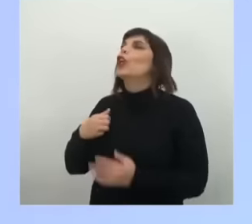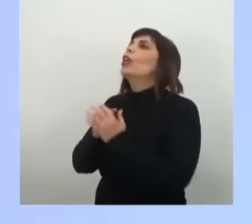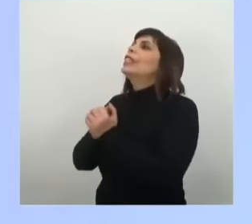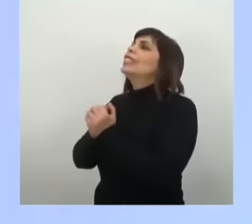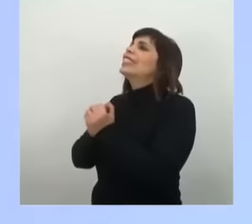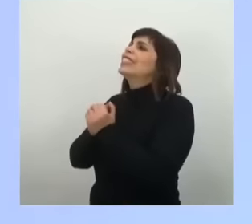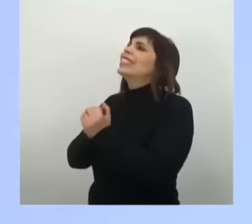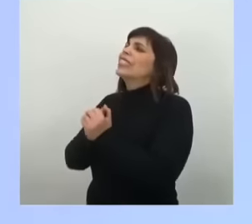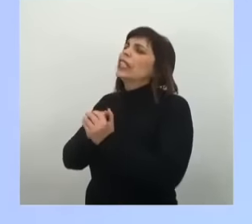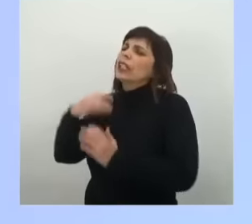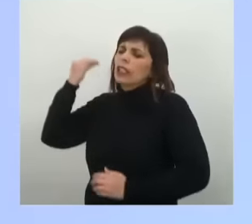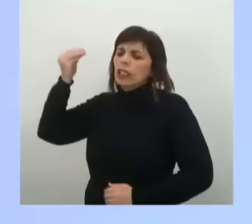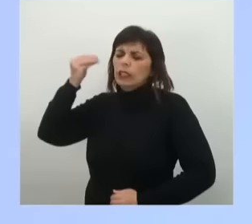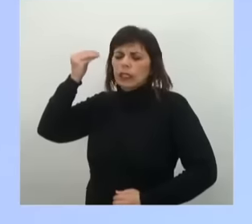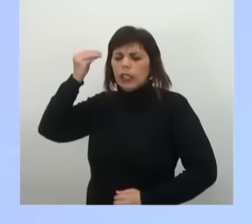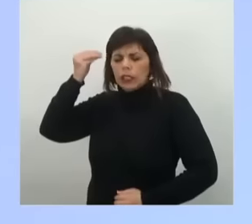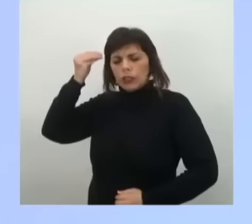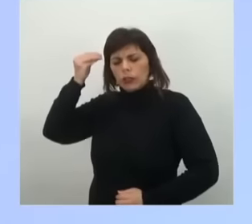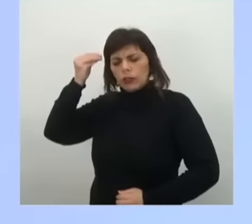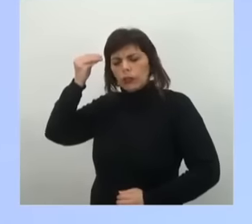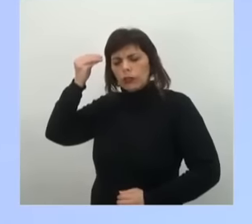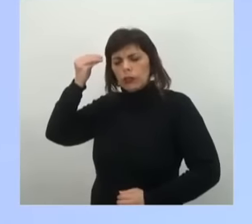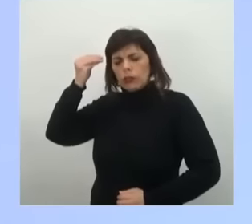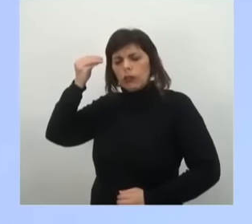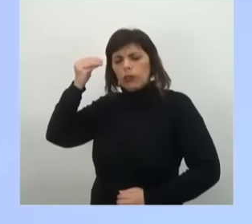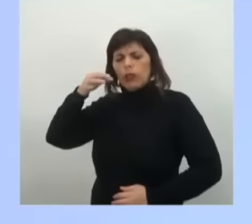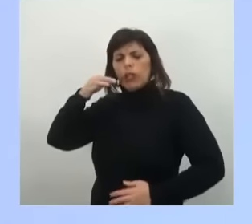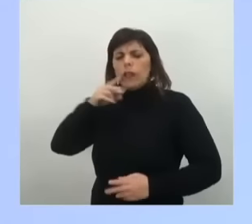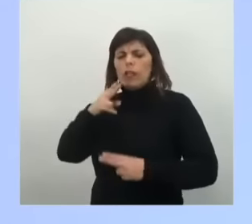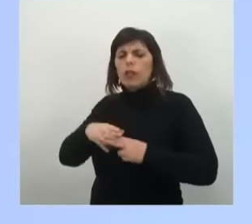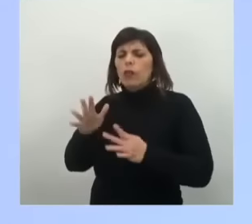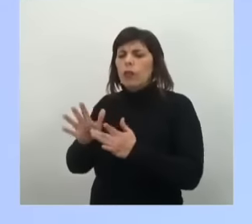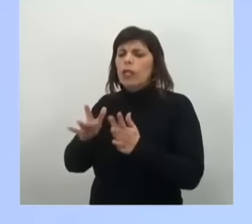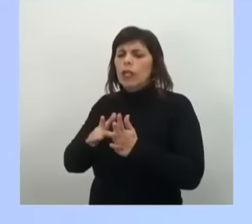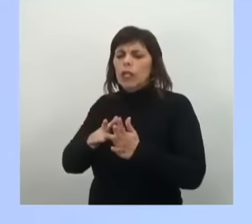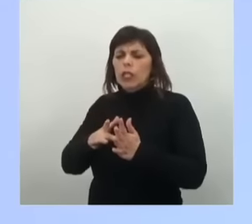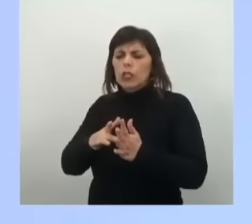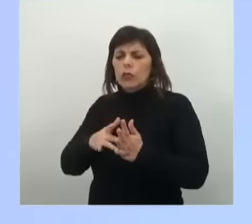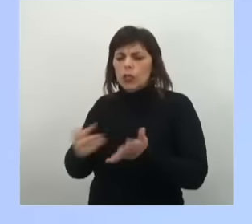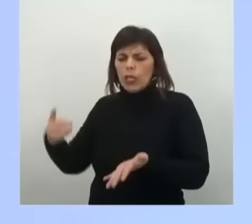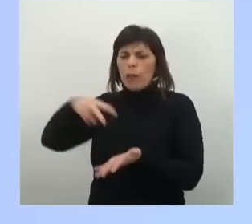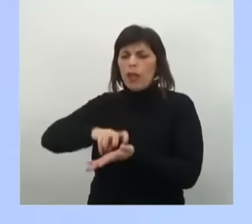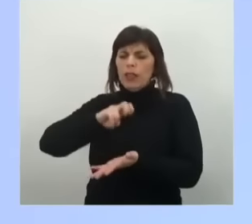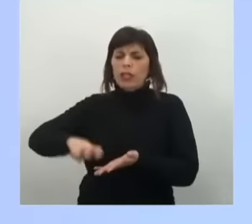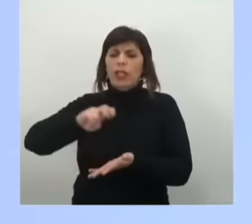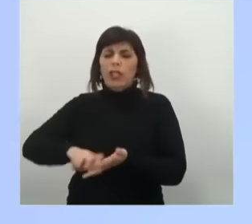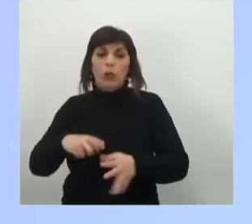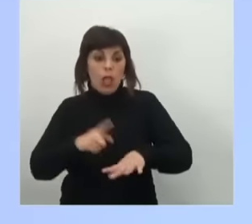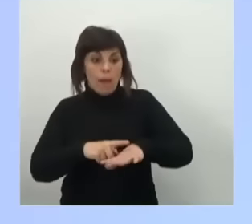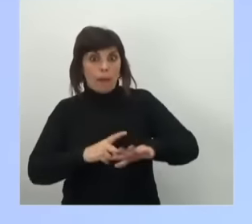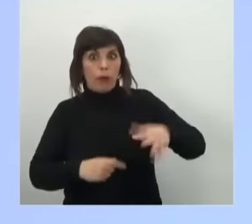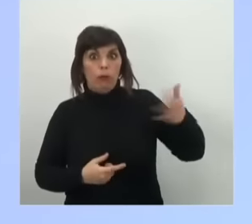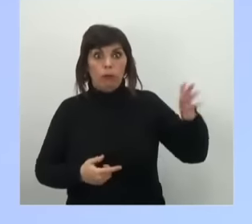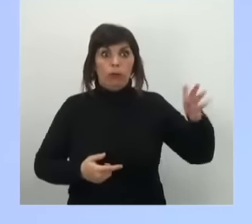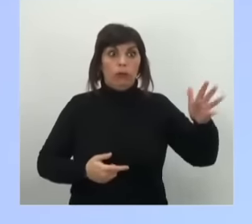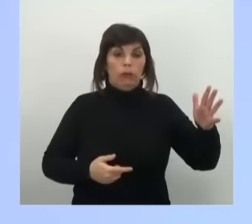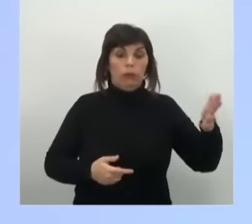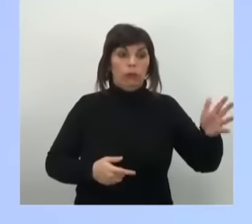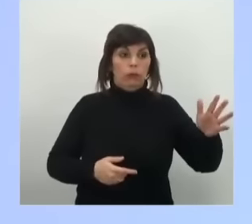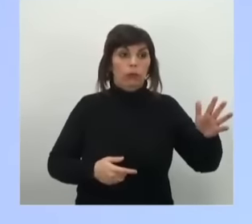como que entró oxígeno en mi cuerpo se abrió Y entonces me puse sobre la cama y dije Qué hago